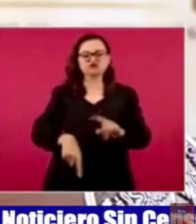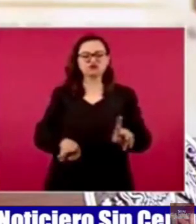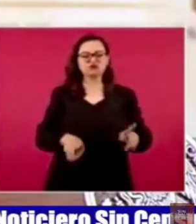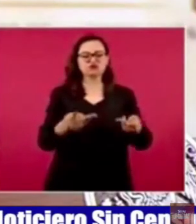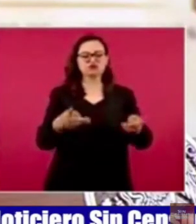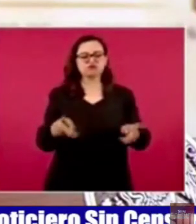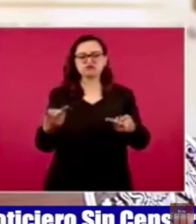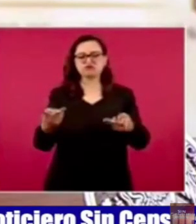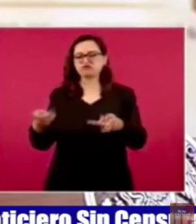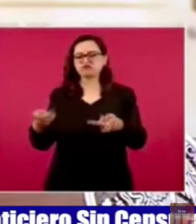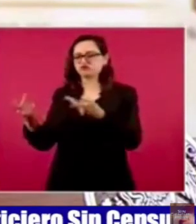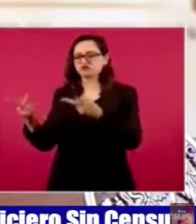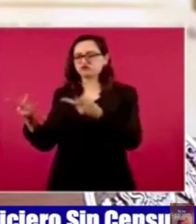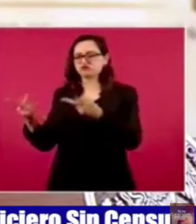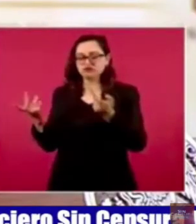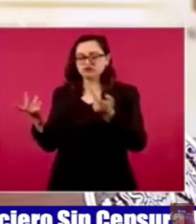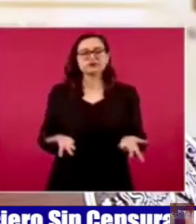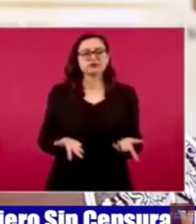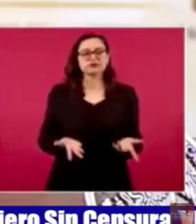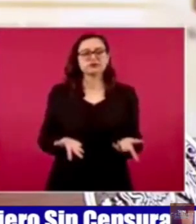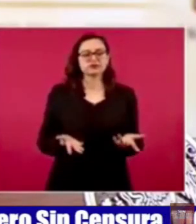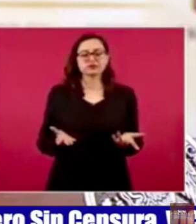compra